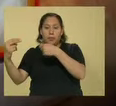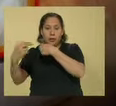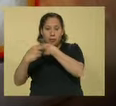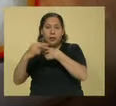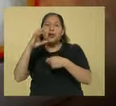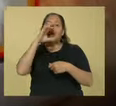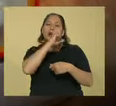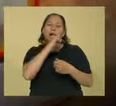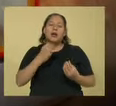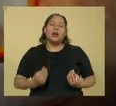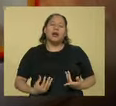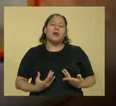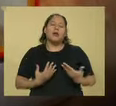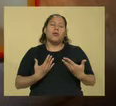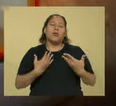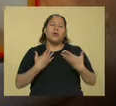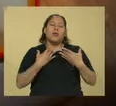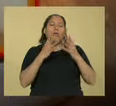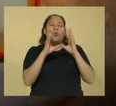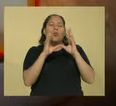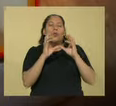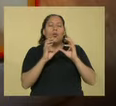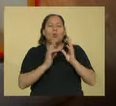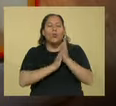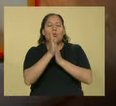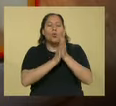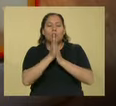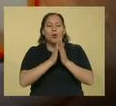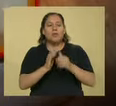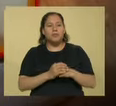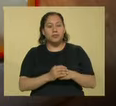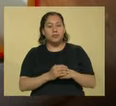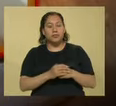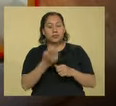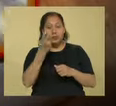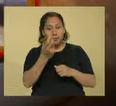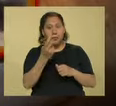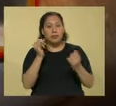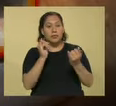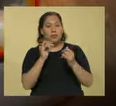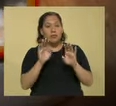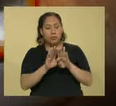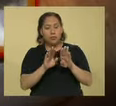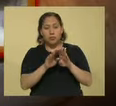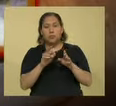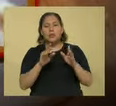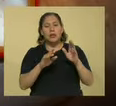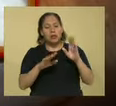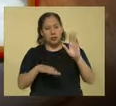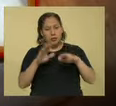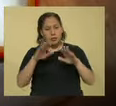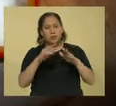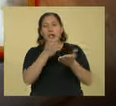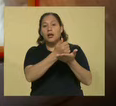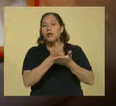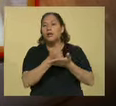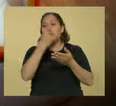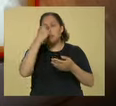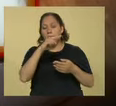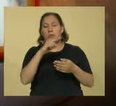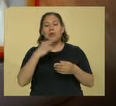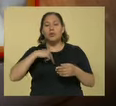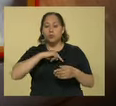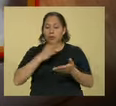calor, pues, le va a ayudar a penetrar mejor el producto. Y esto, de alguna manera, o totalmente, nos ayuda a que